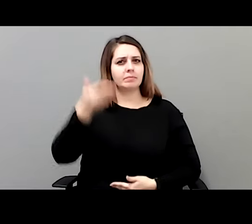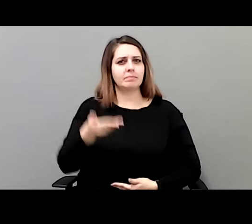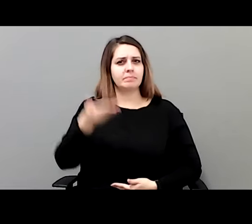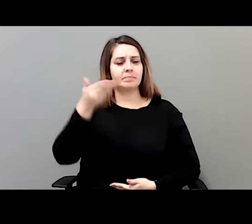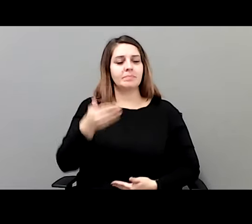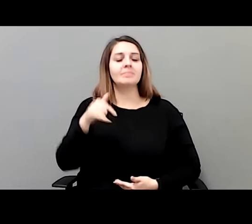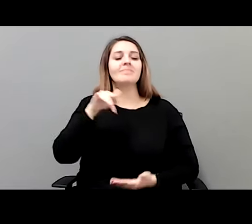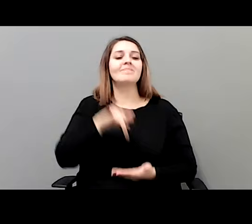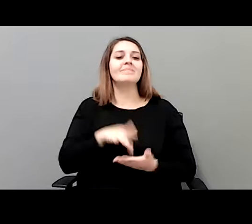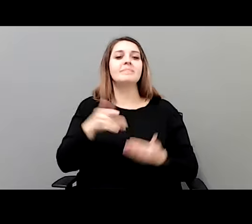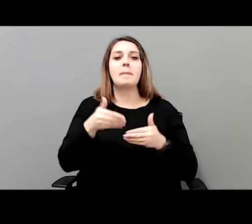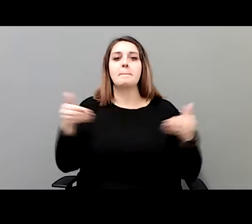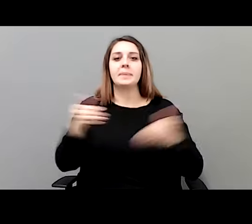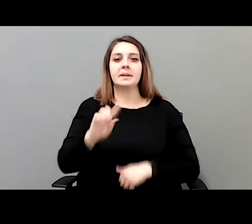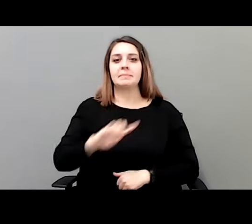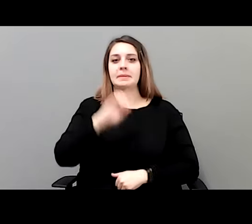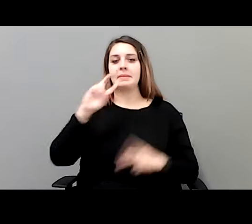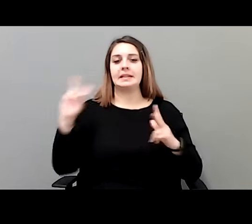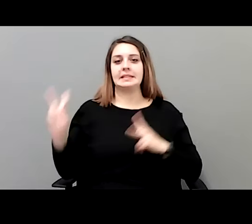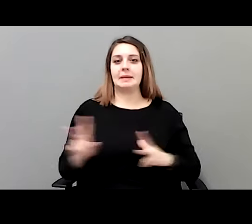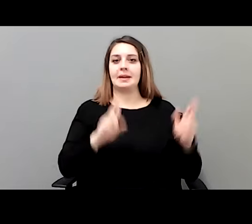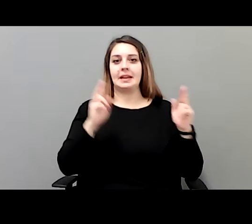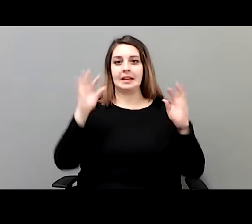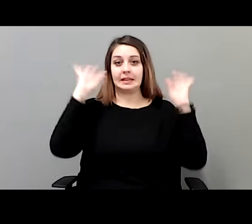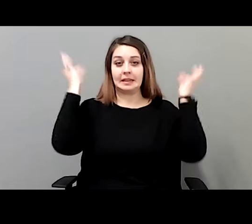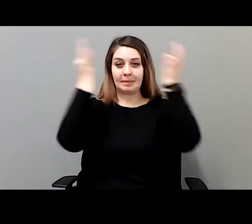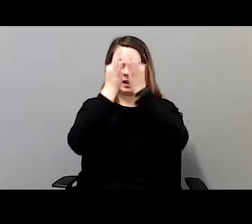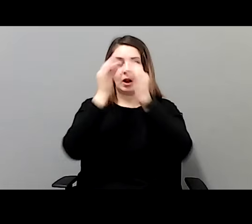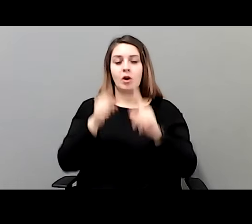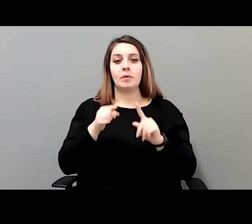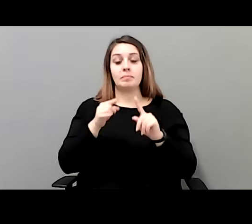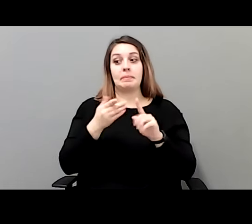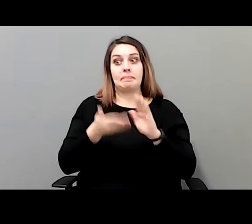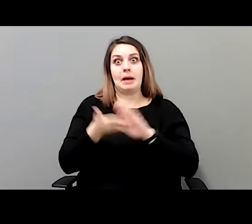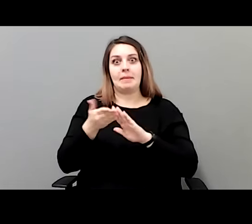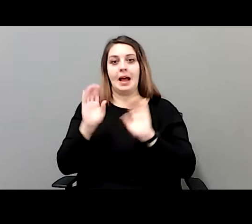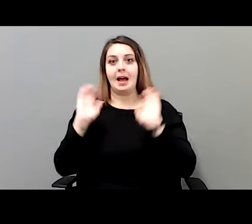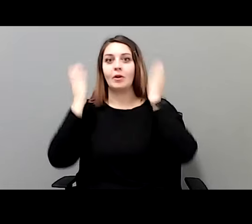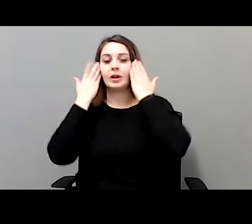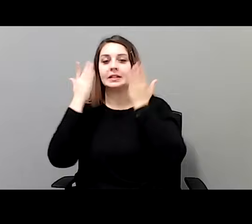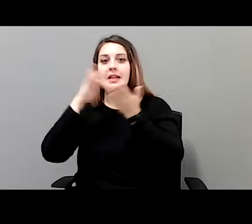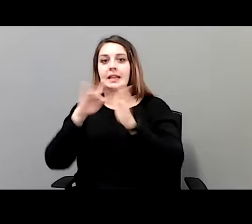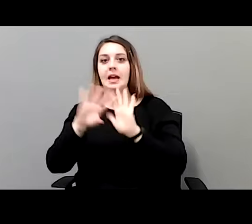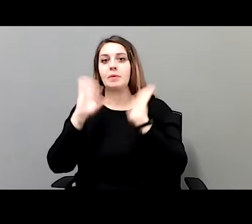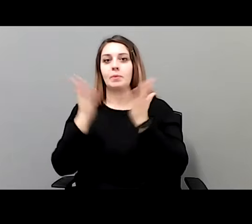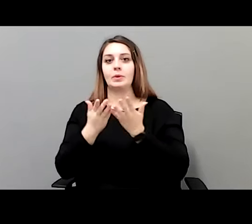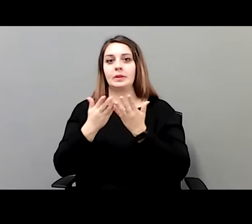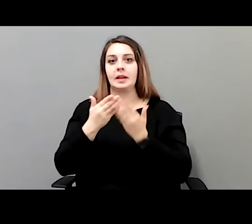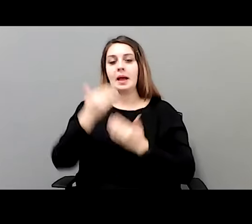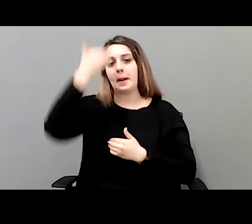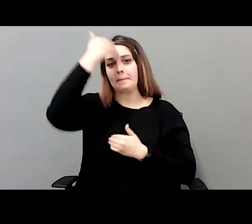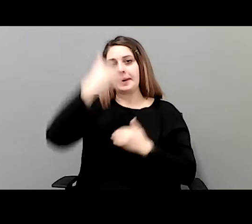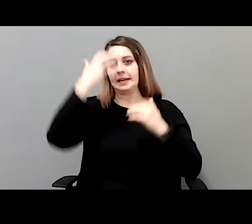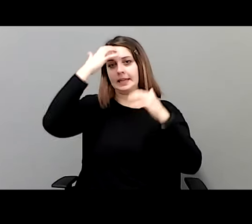inaugurar este primer seminario como preámbulo al Congreso del Día Mundial de la Parálisis